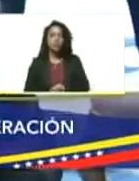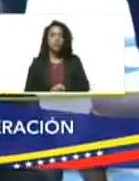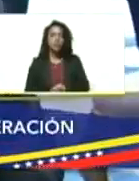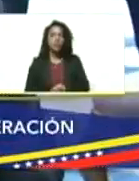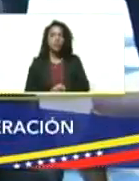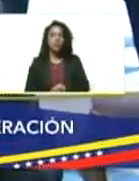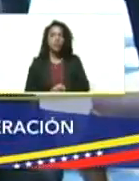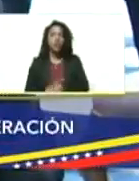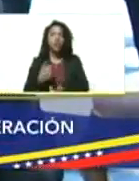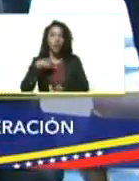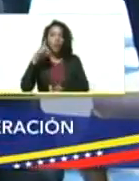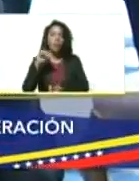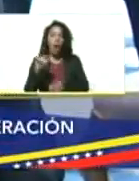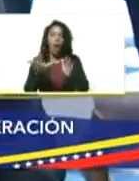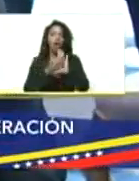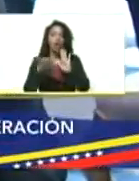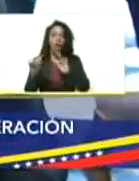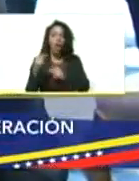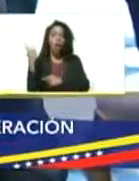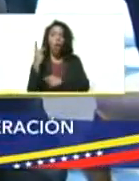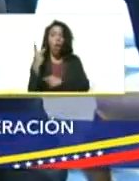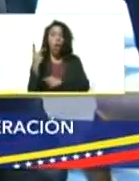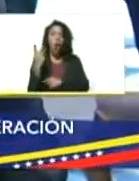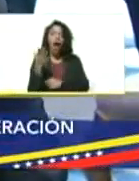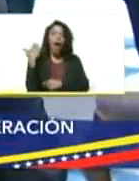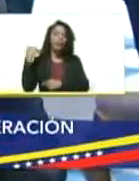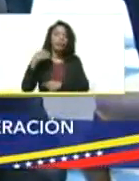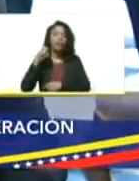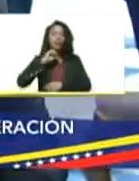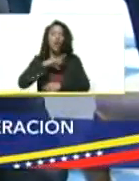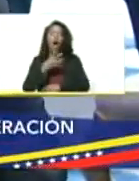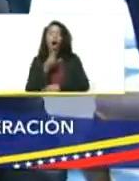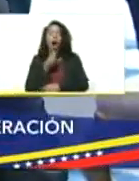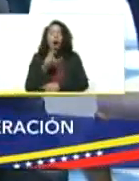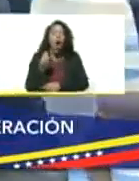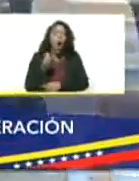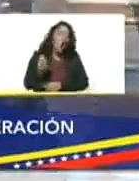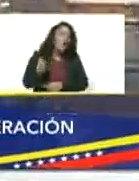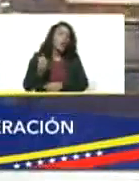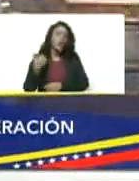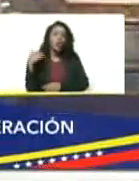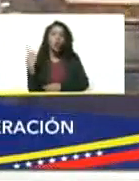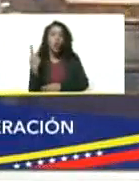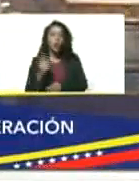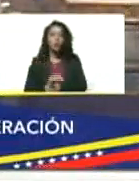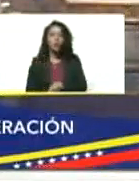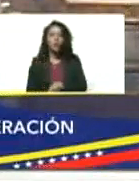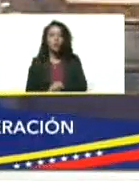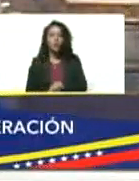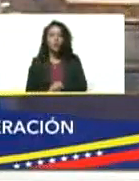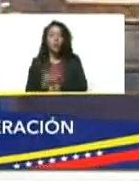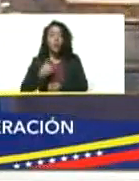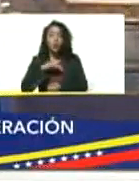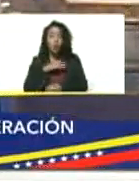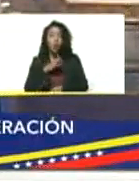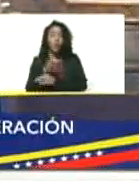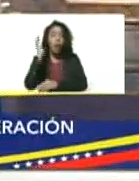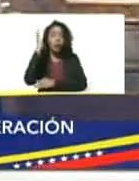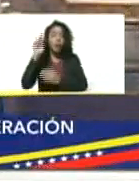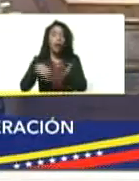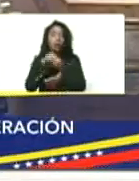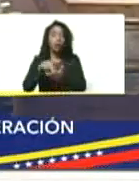yo también fue constituyente estábamos muy jóvenes muy muy jóvenes y estuvimos en la asamblea nacional